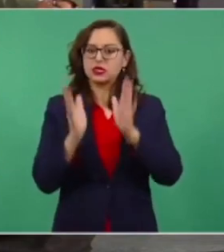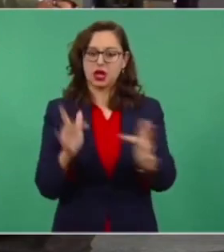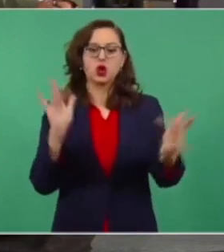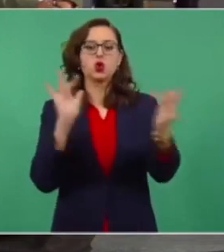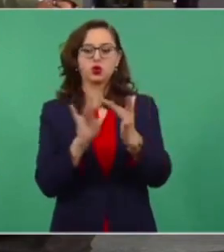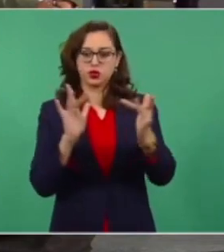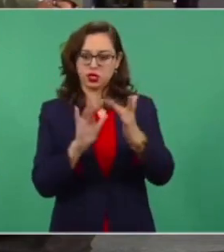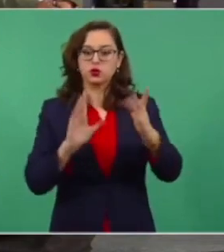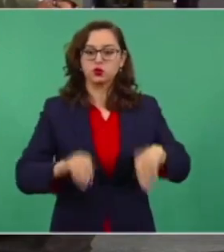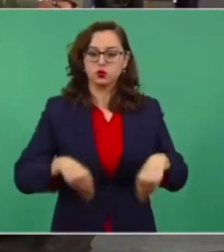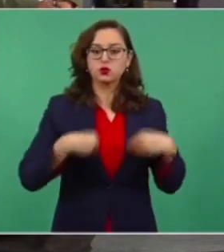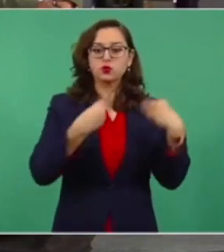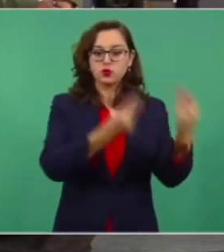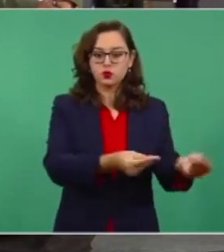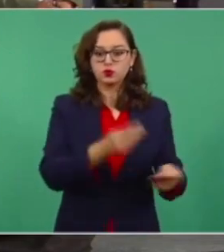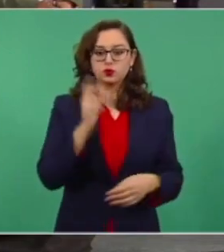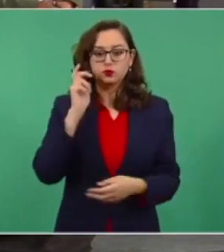víctima,